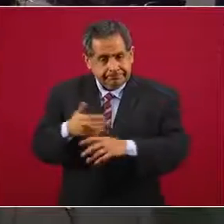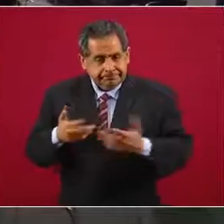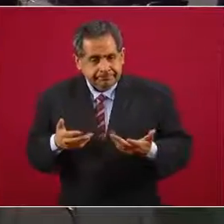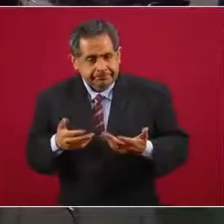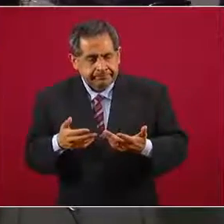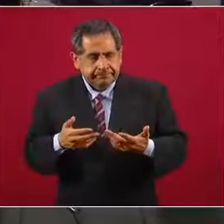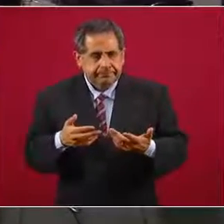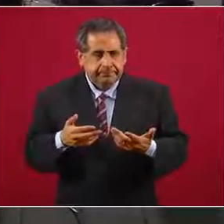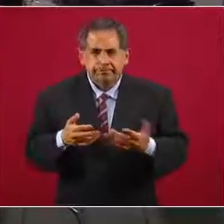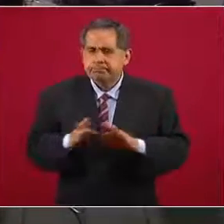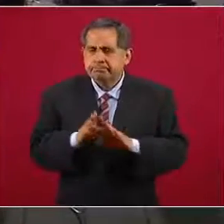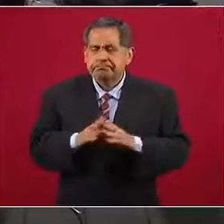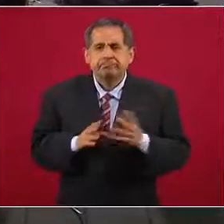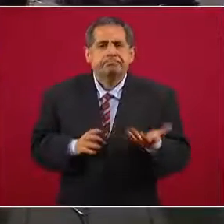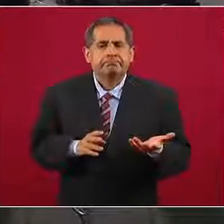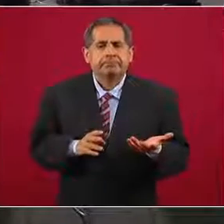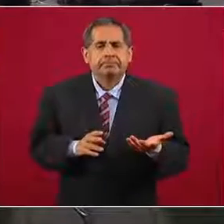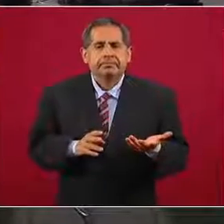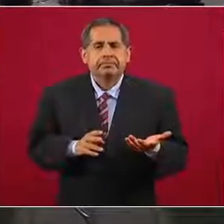aplique